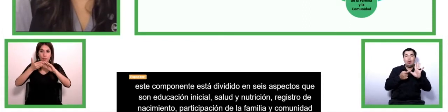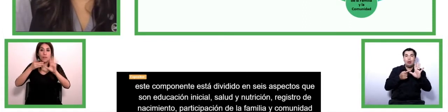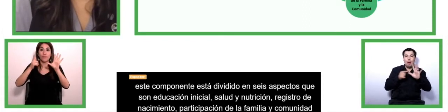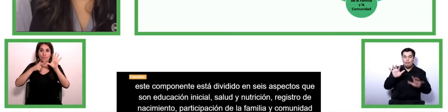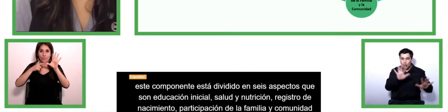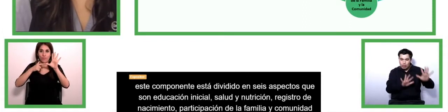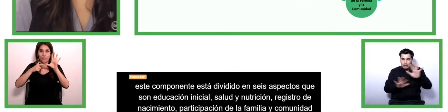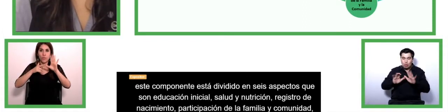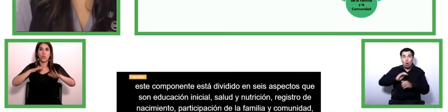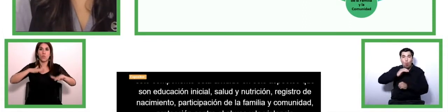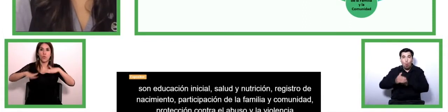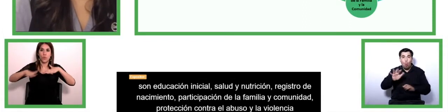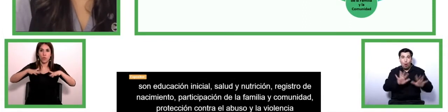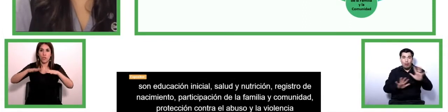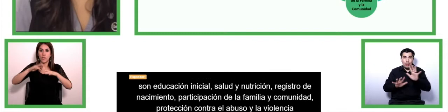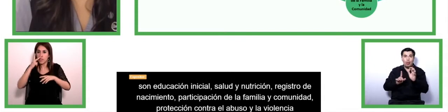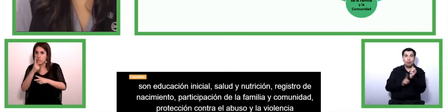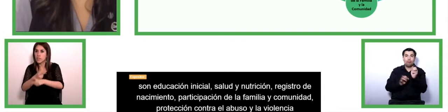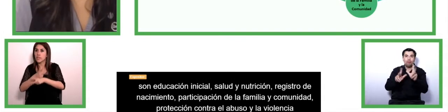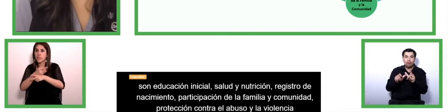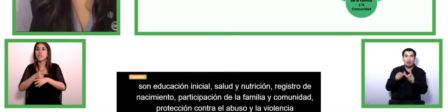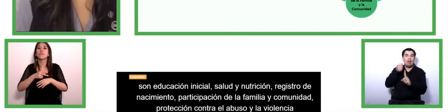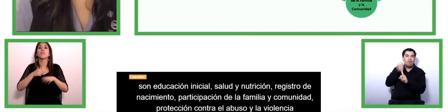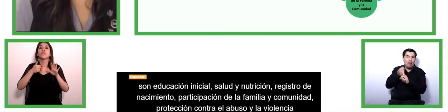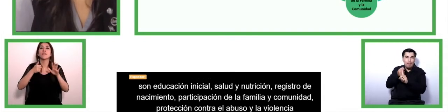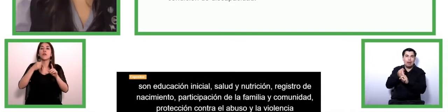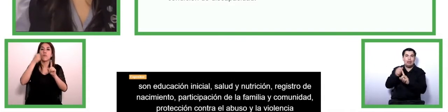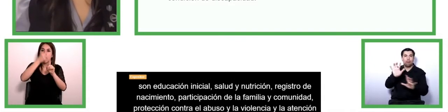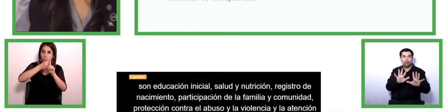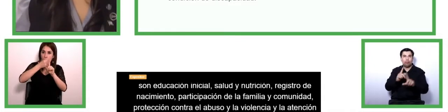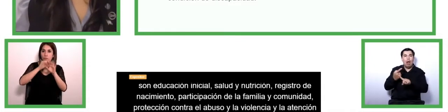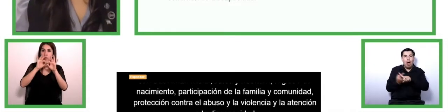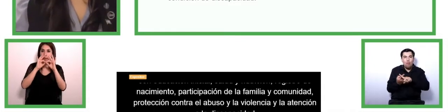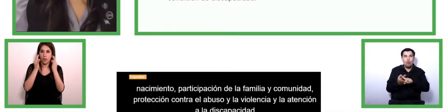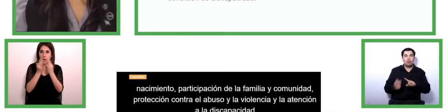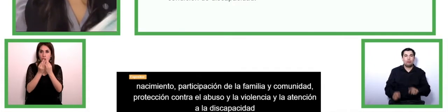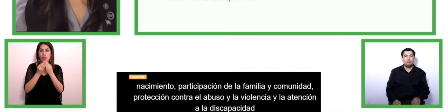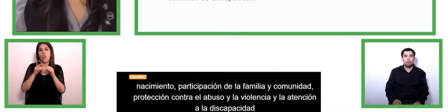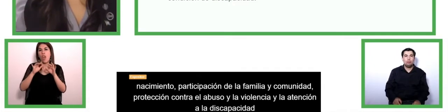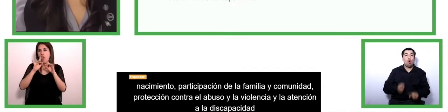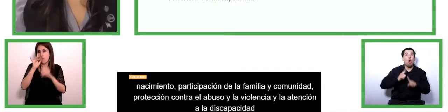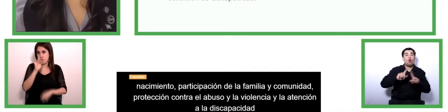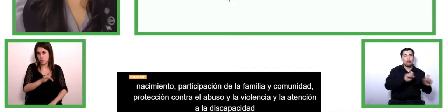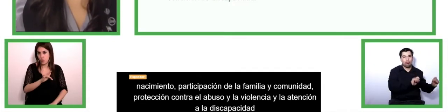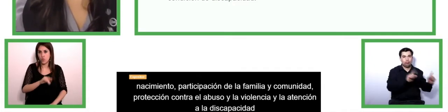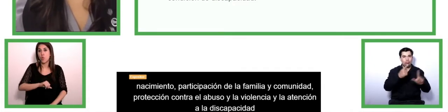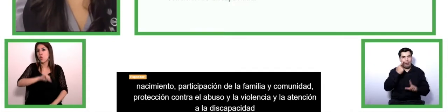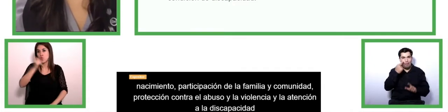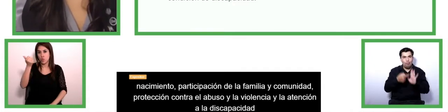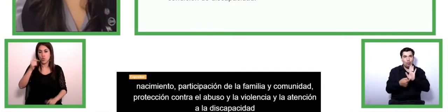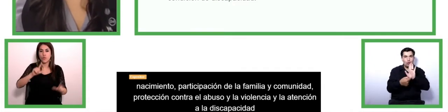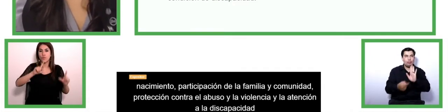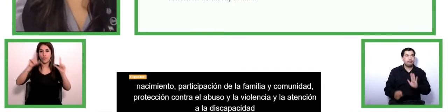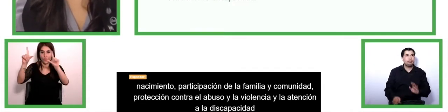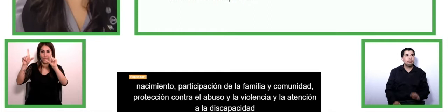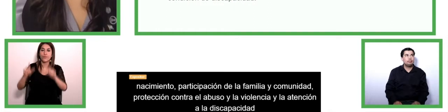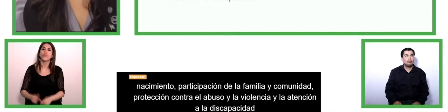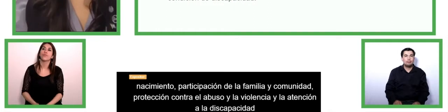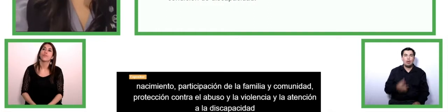violencia y la atención a la discapacidad y necesidades educativas especiales. Podemos pasar al próximo.